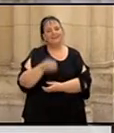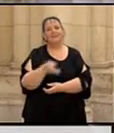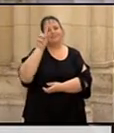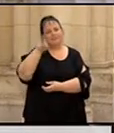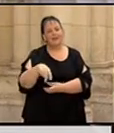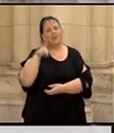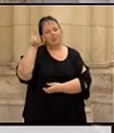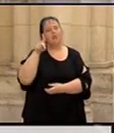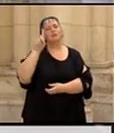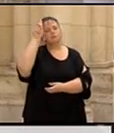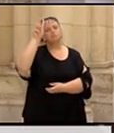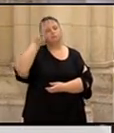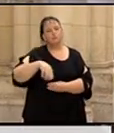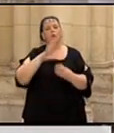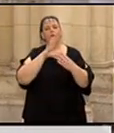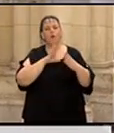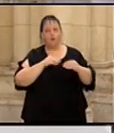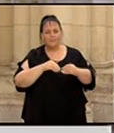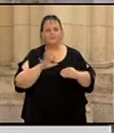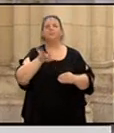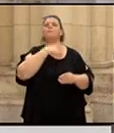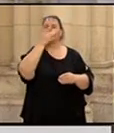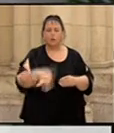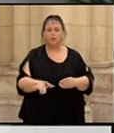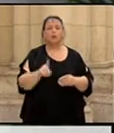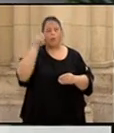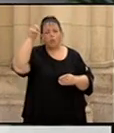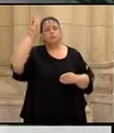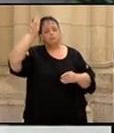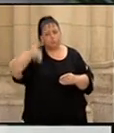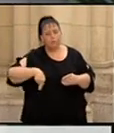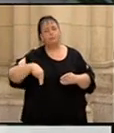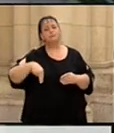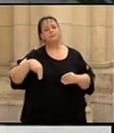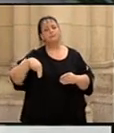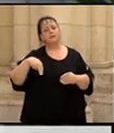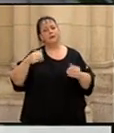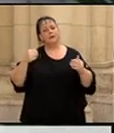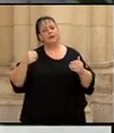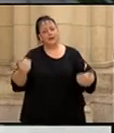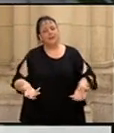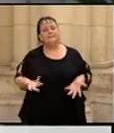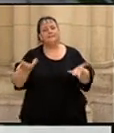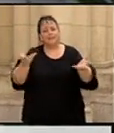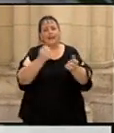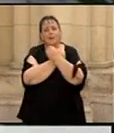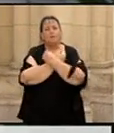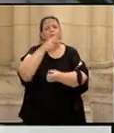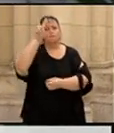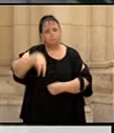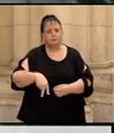Dios compasivo, es un Dios misericordioso, es un Dios que entrega el amor verdadero, que